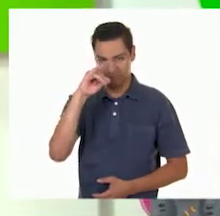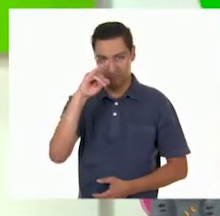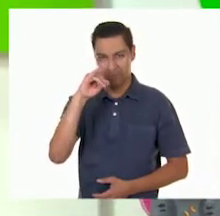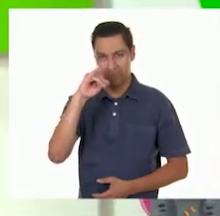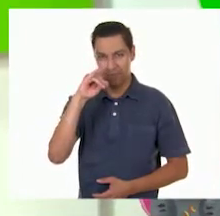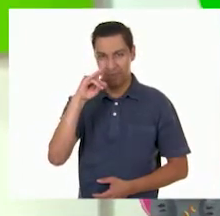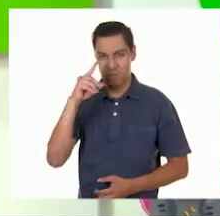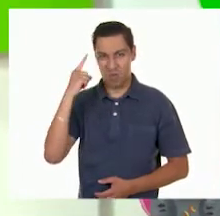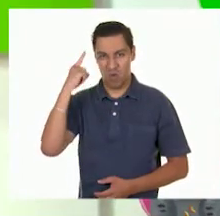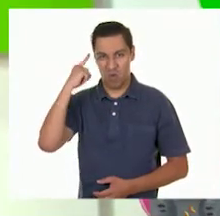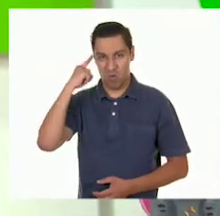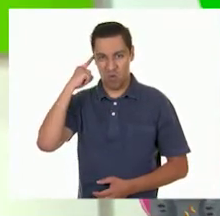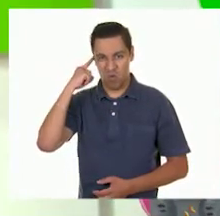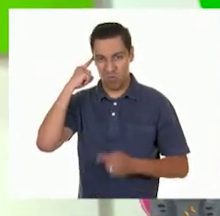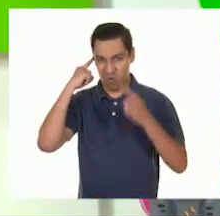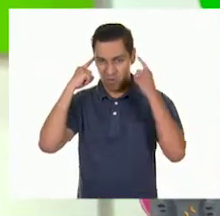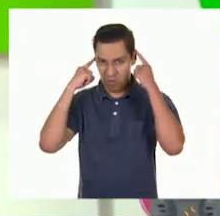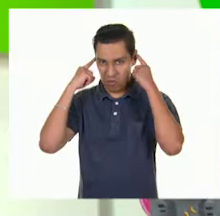orejas